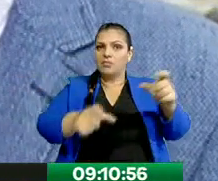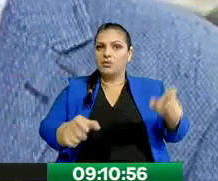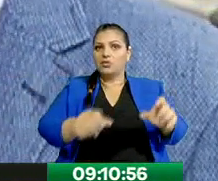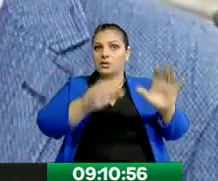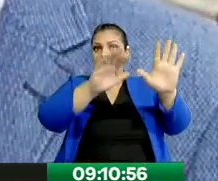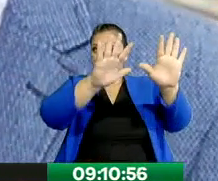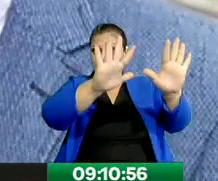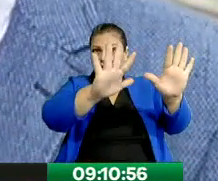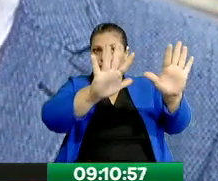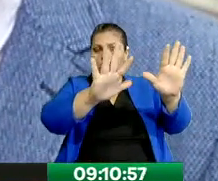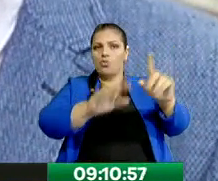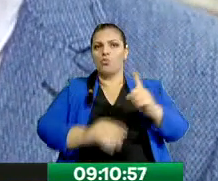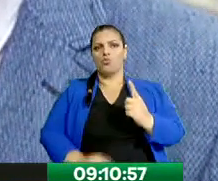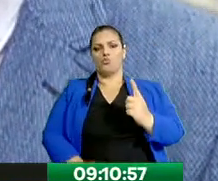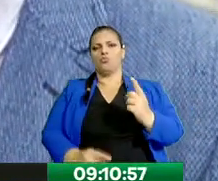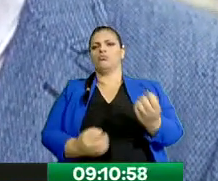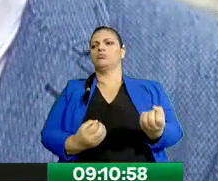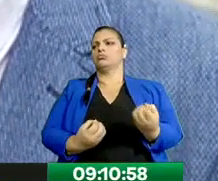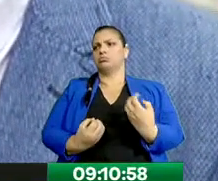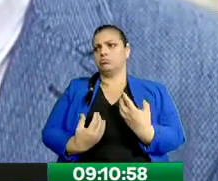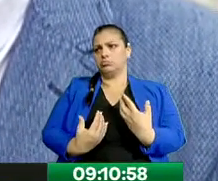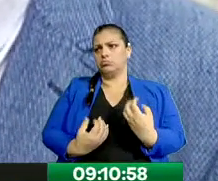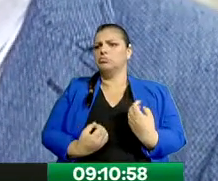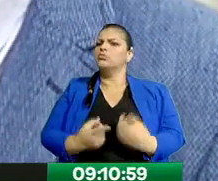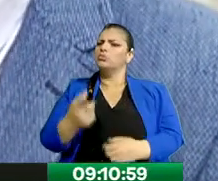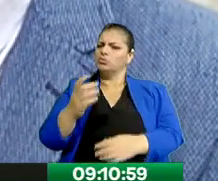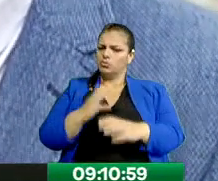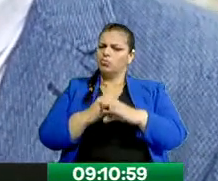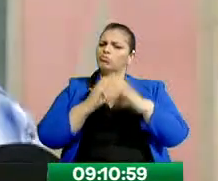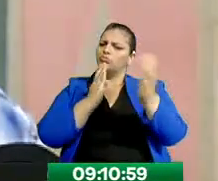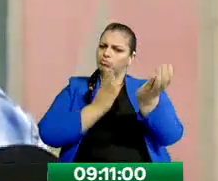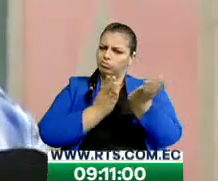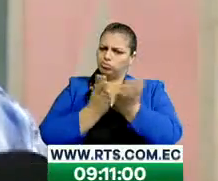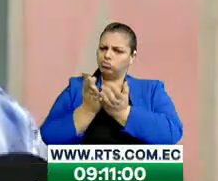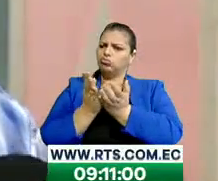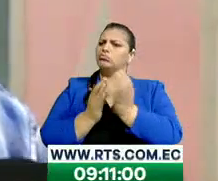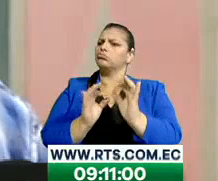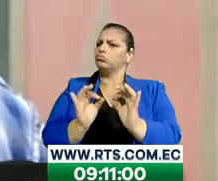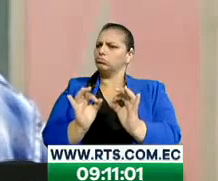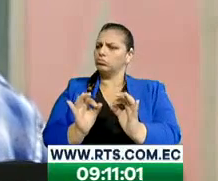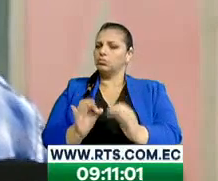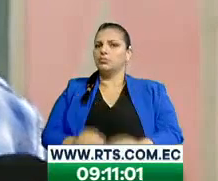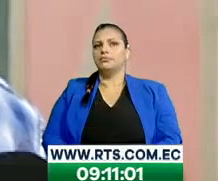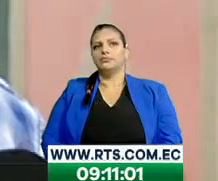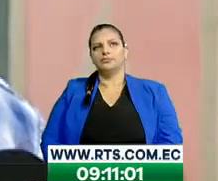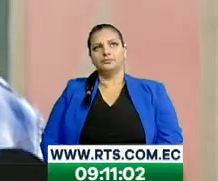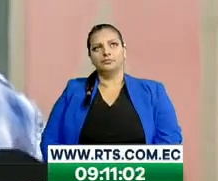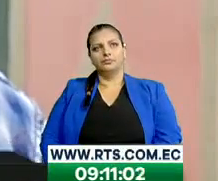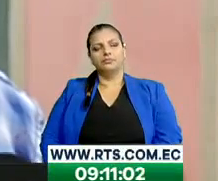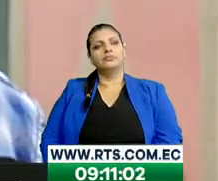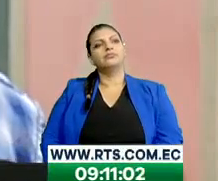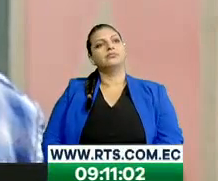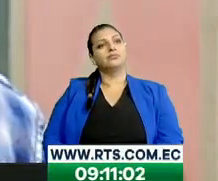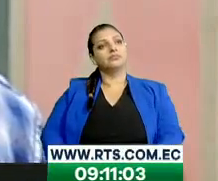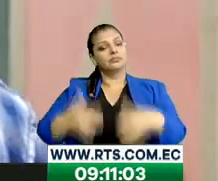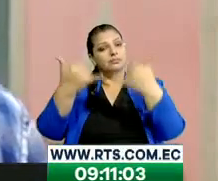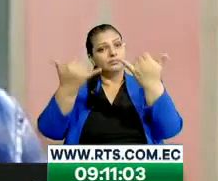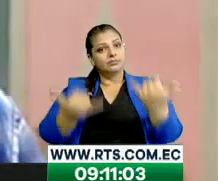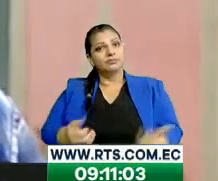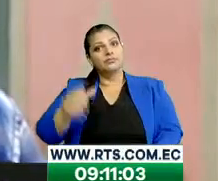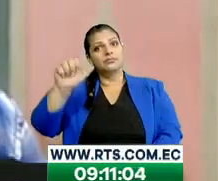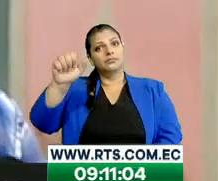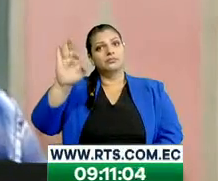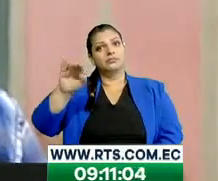con el cambio del transportista, con la mejora en las unidades, con la seguridad. Actualmente, la ATM ha pedido